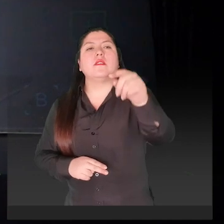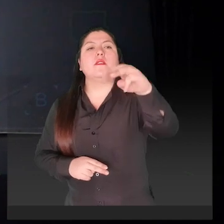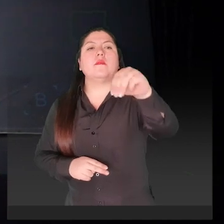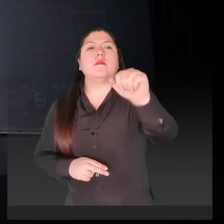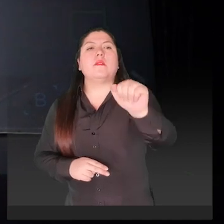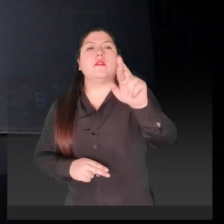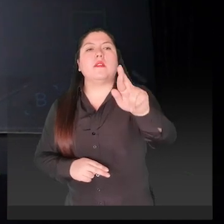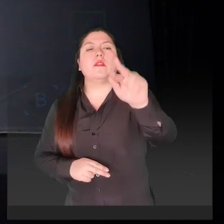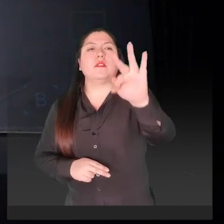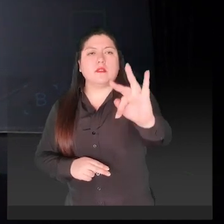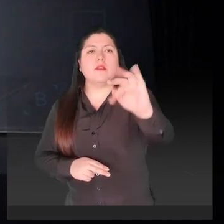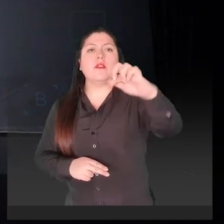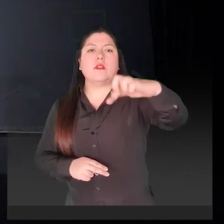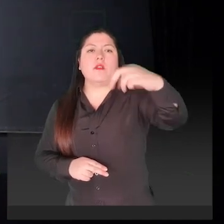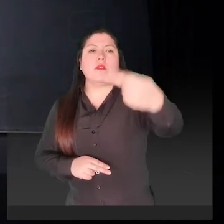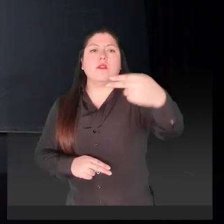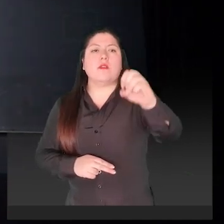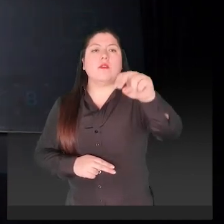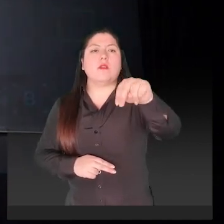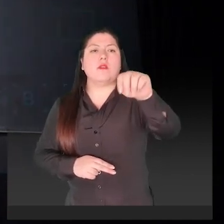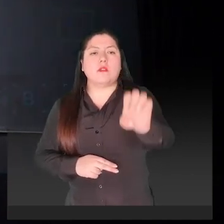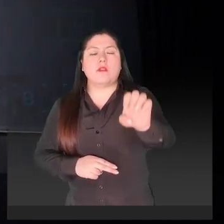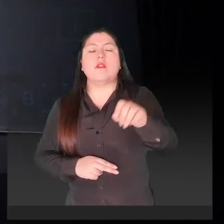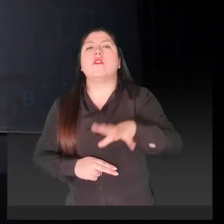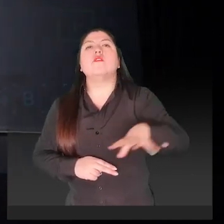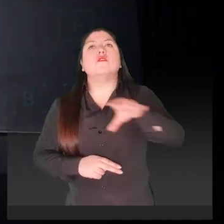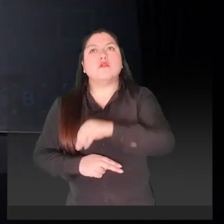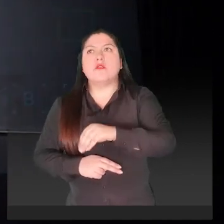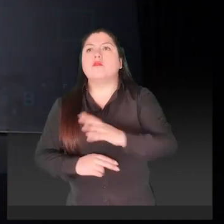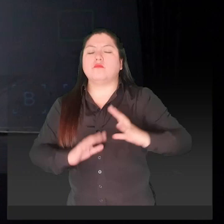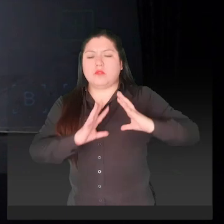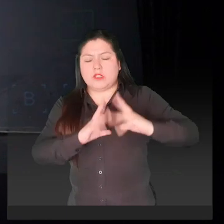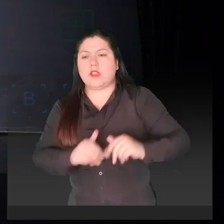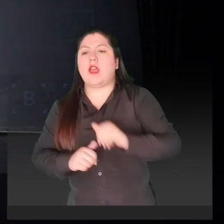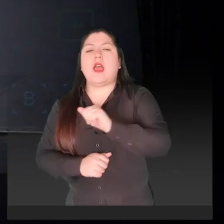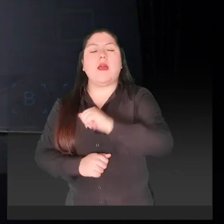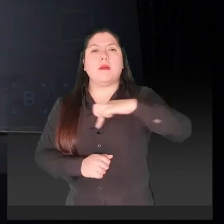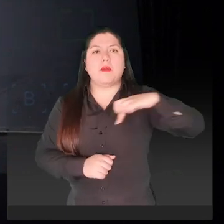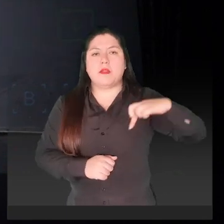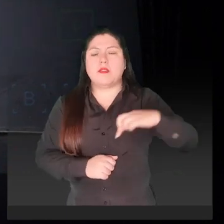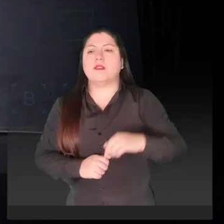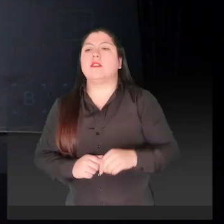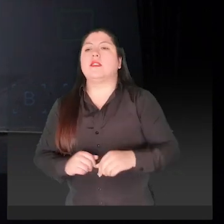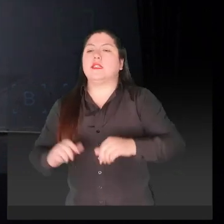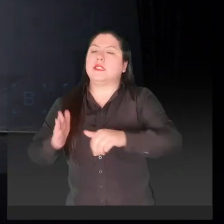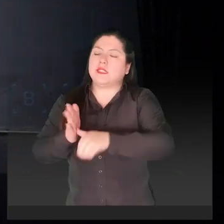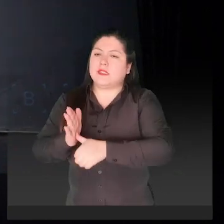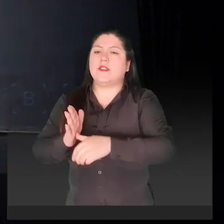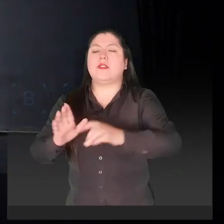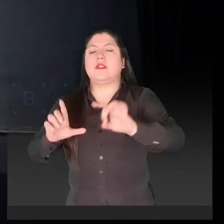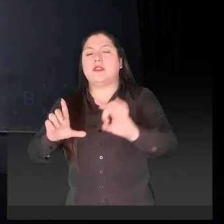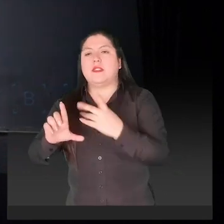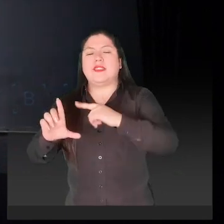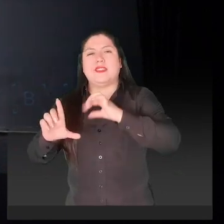smartphone. Para ello, los colombianos deberán descargar la aplicación Cédula Digital Colombia. Quiero invitarlos